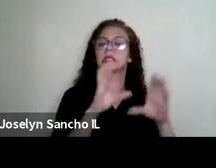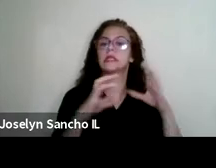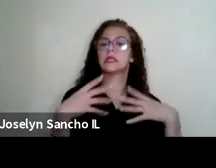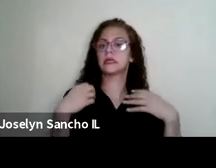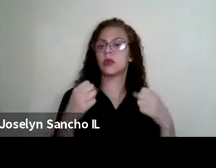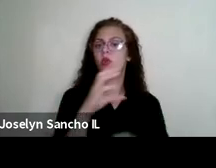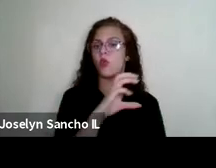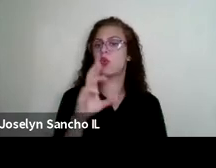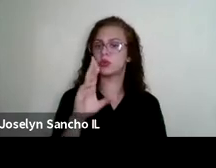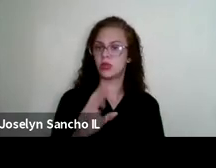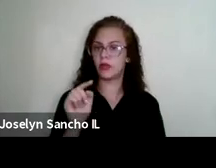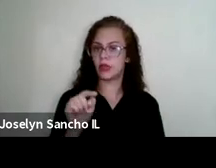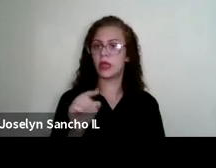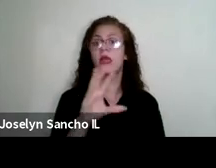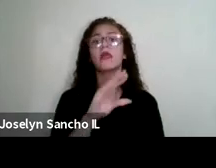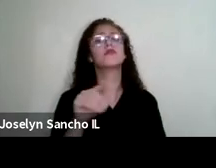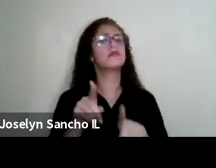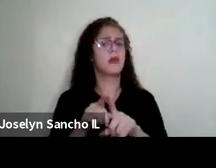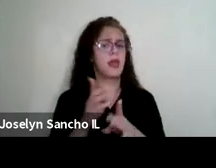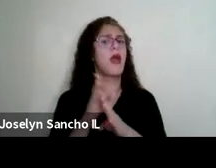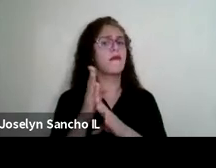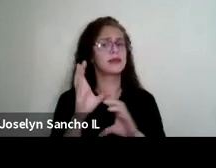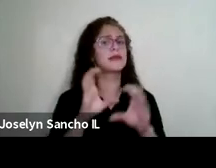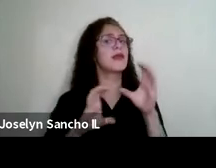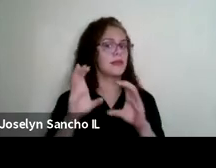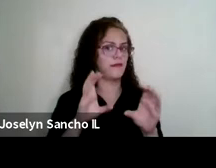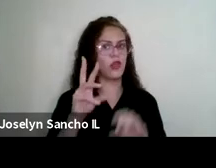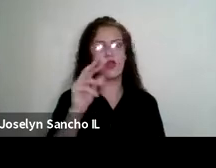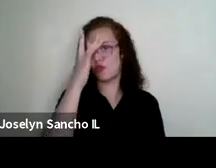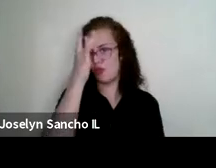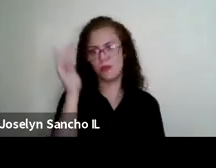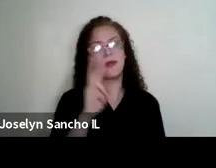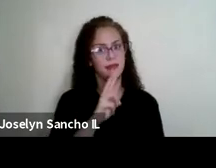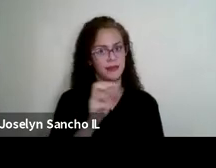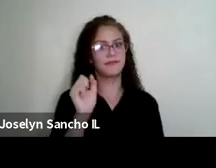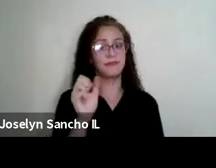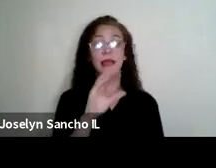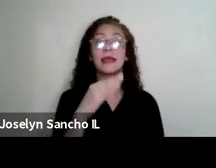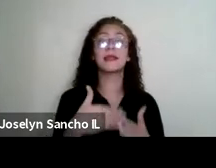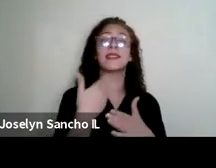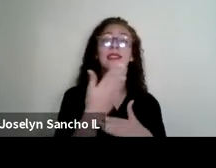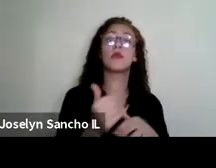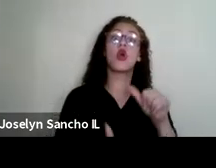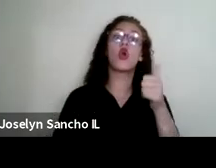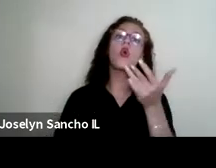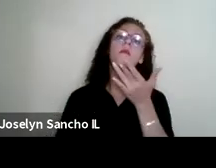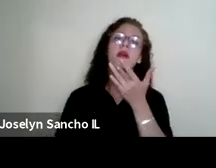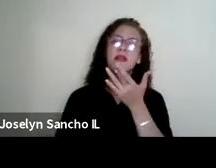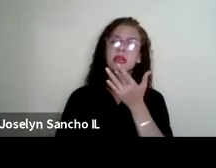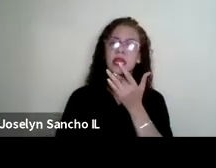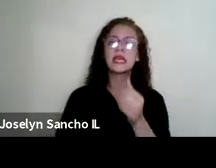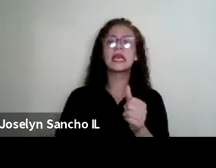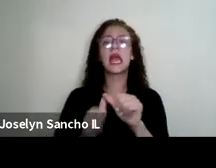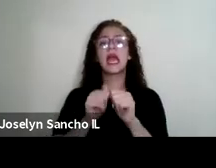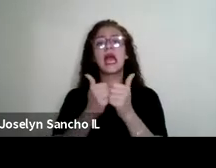Rica. También son carreras científicas, no se nos olvide, ¿verdad? Y después hay otras preferencias en el área